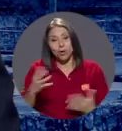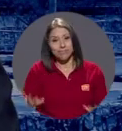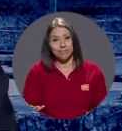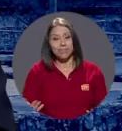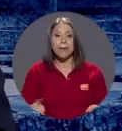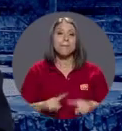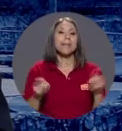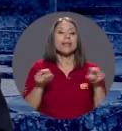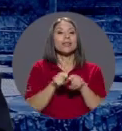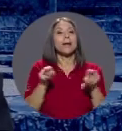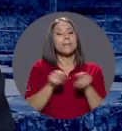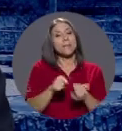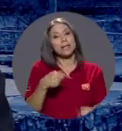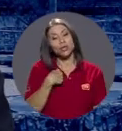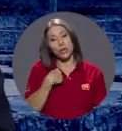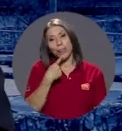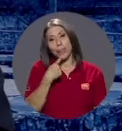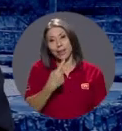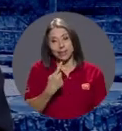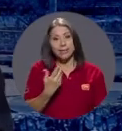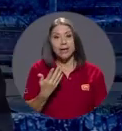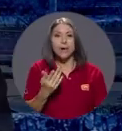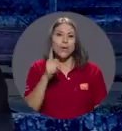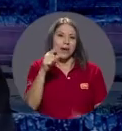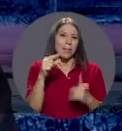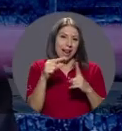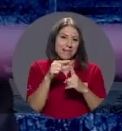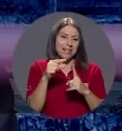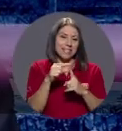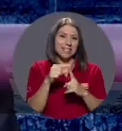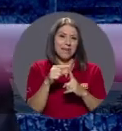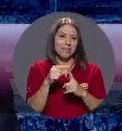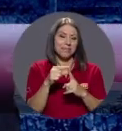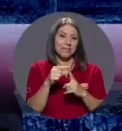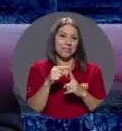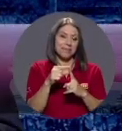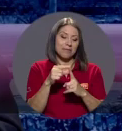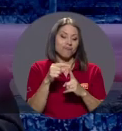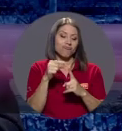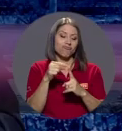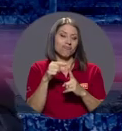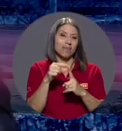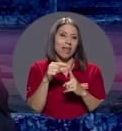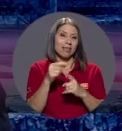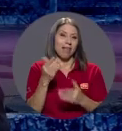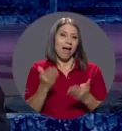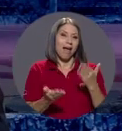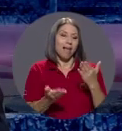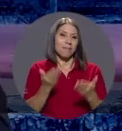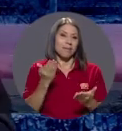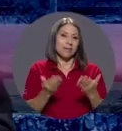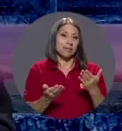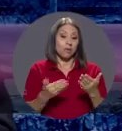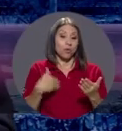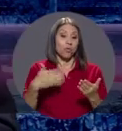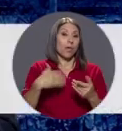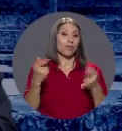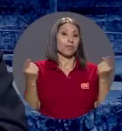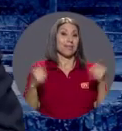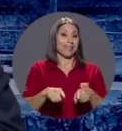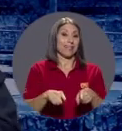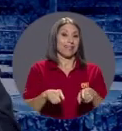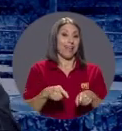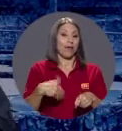50-50, pero también me atreví a decir una palabrilla que tal vez cuando